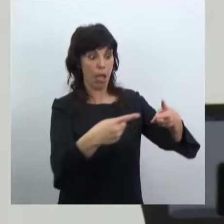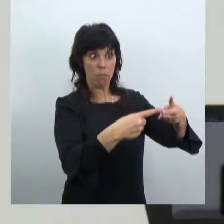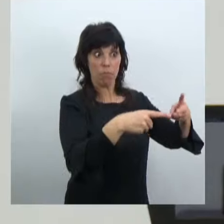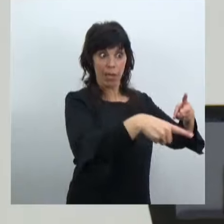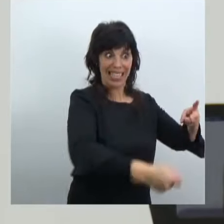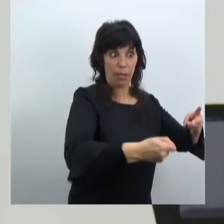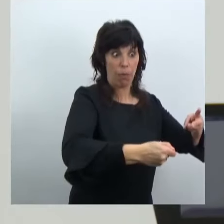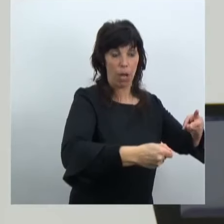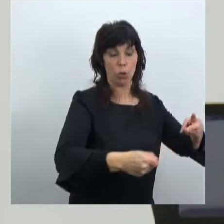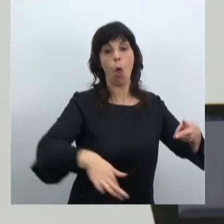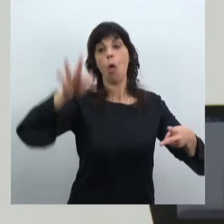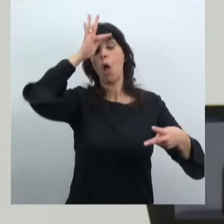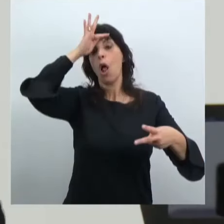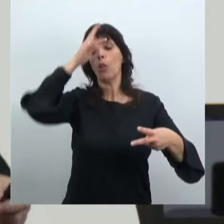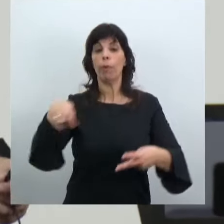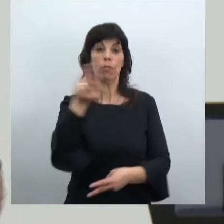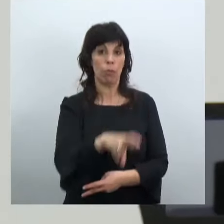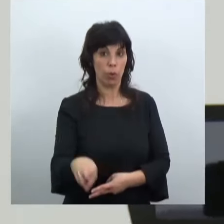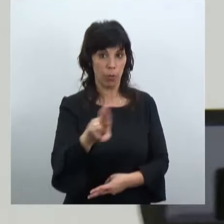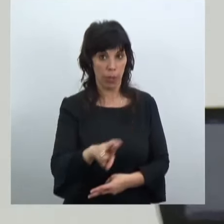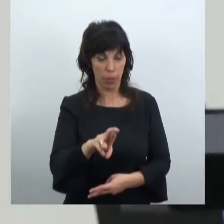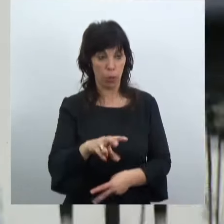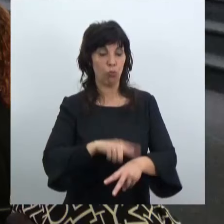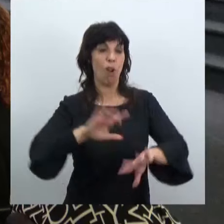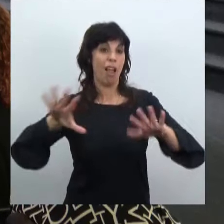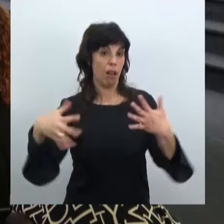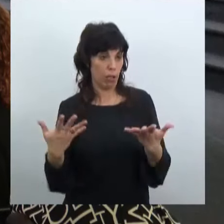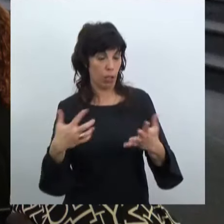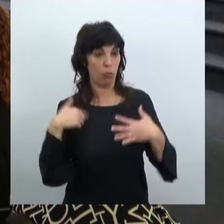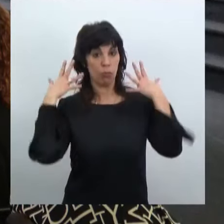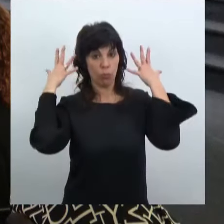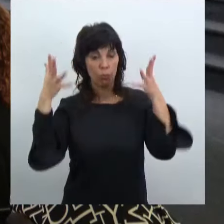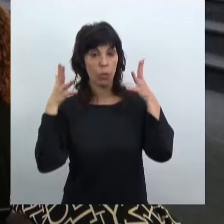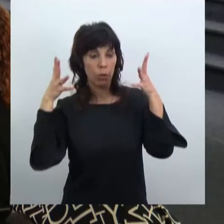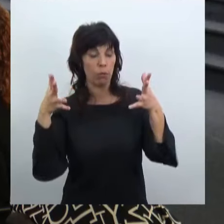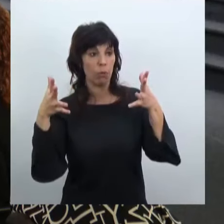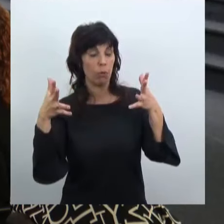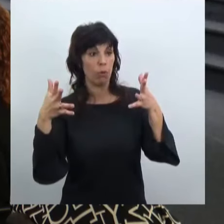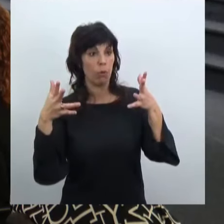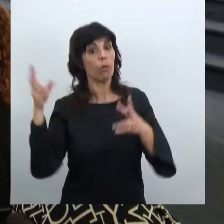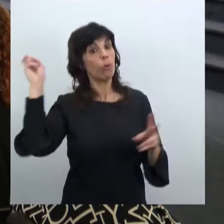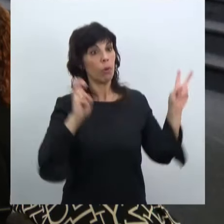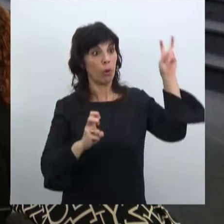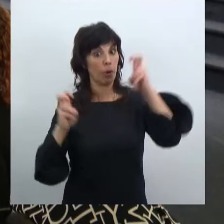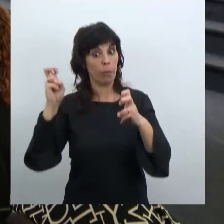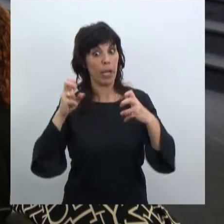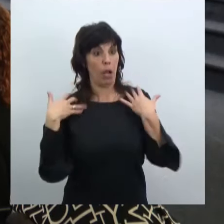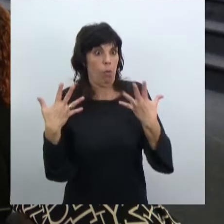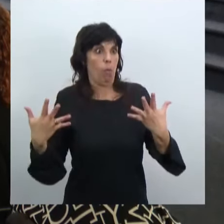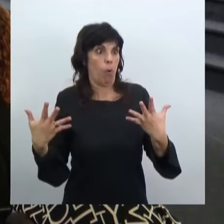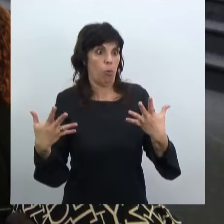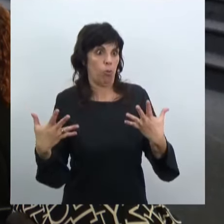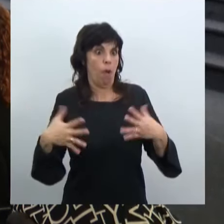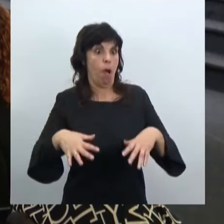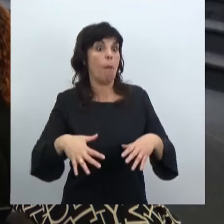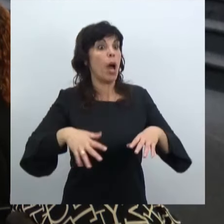las 10 de la mañana. Os recomiendo que vengáis temprano para tener